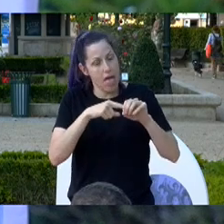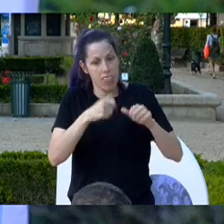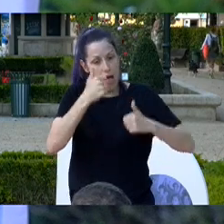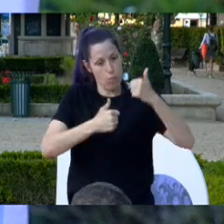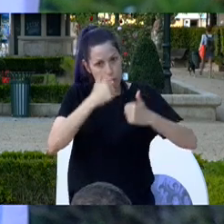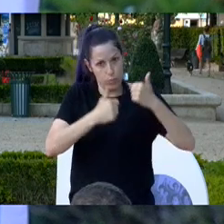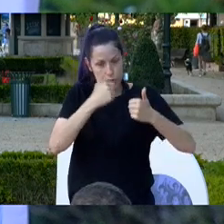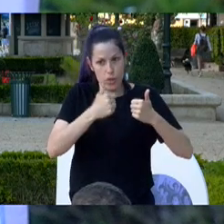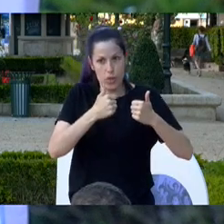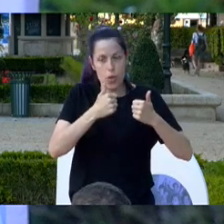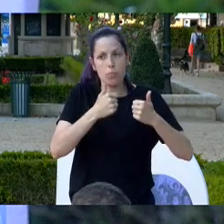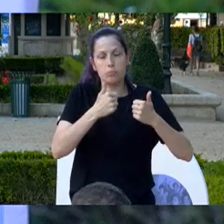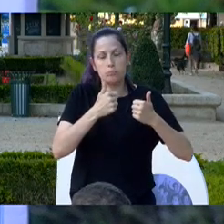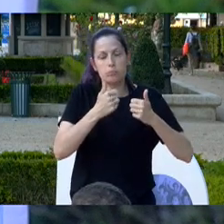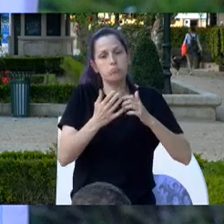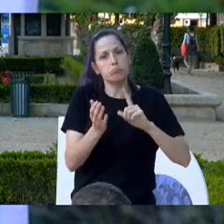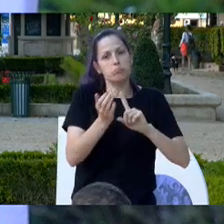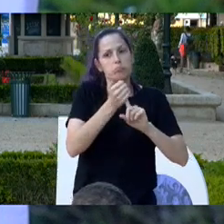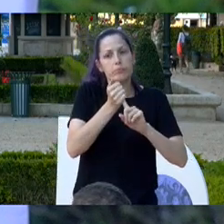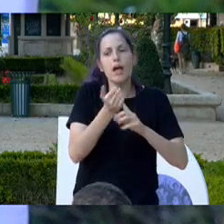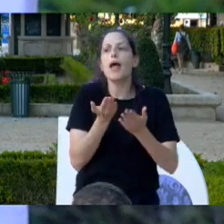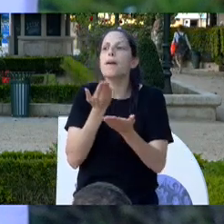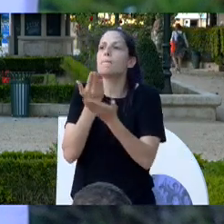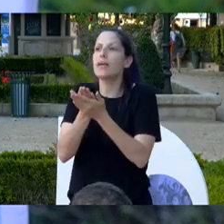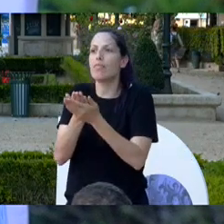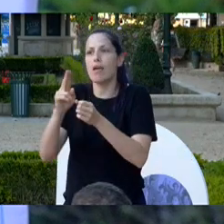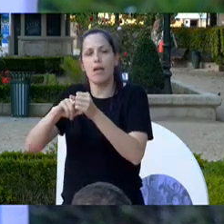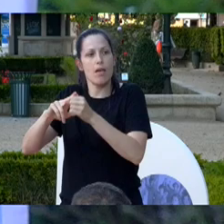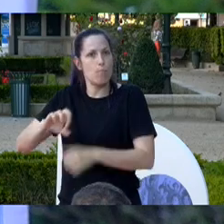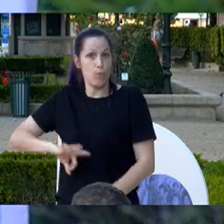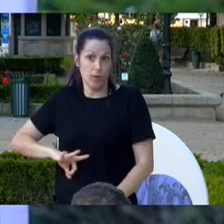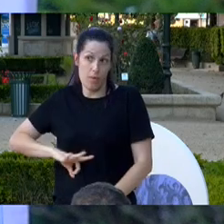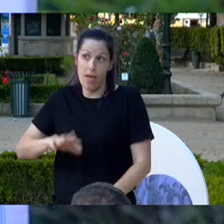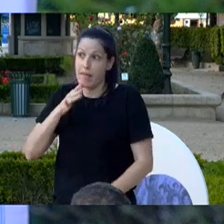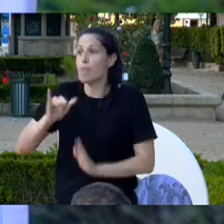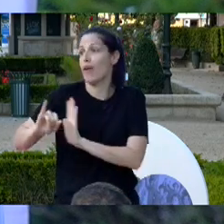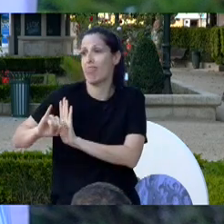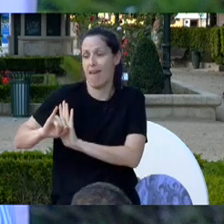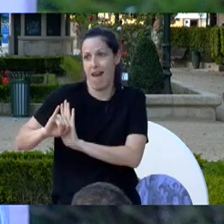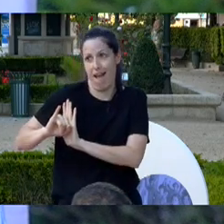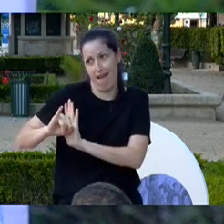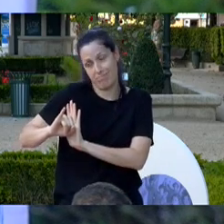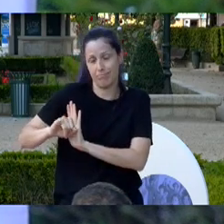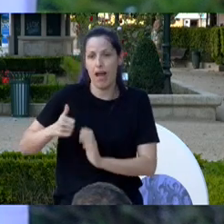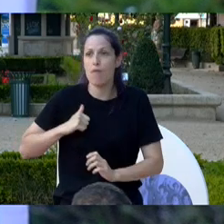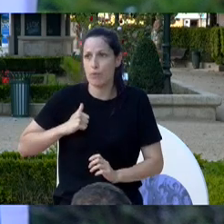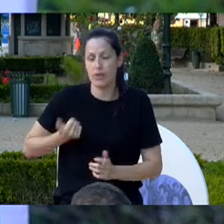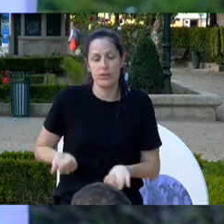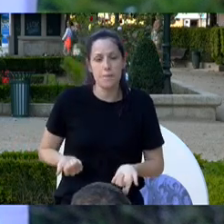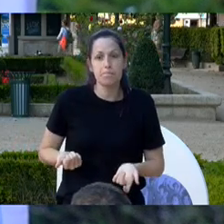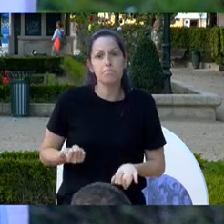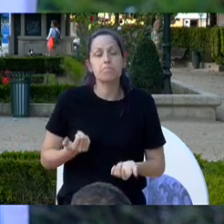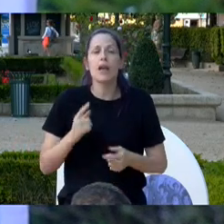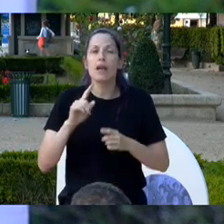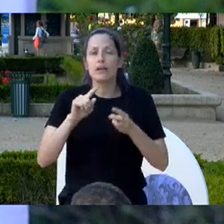que pide é a plaza de Pontevedra, lógicamente, porque era a que lle quedaba máis perto, pero en segundo lugar pide a de